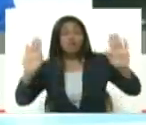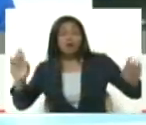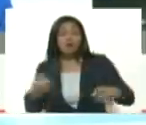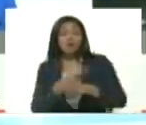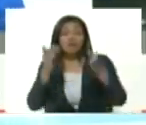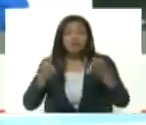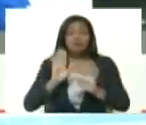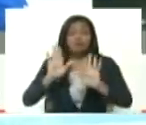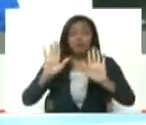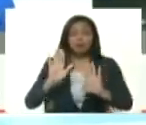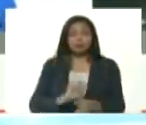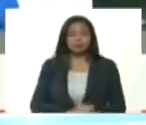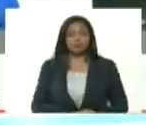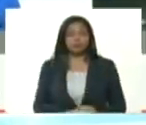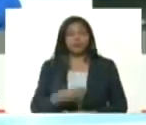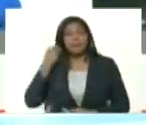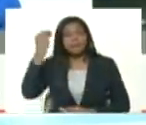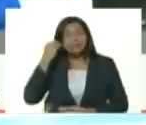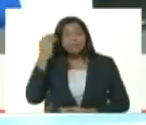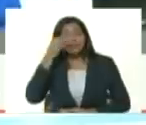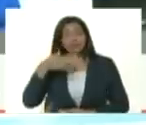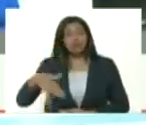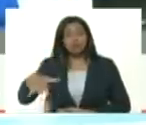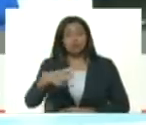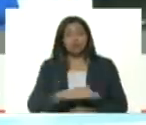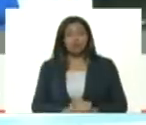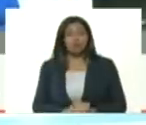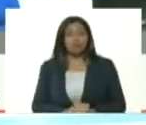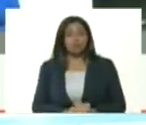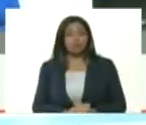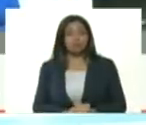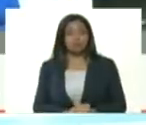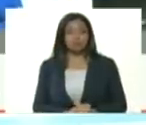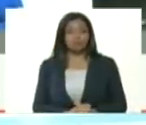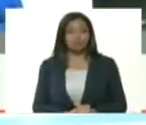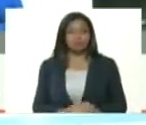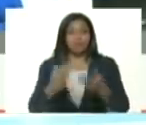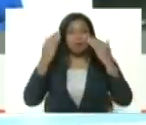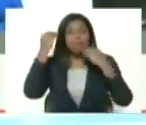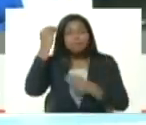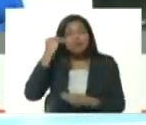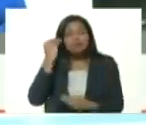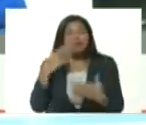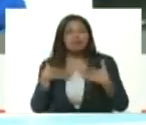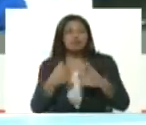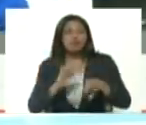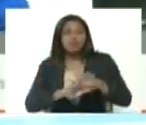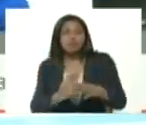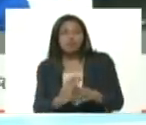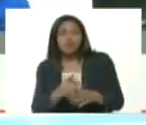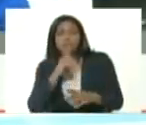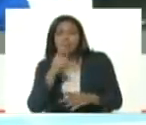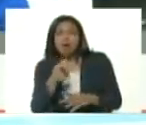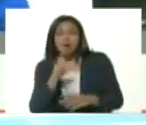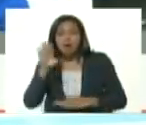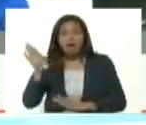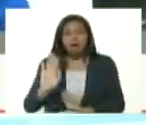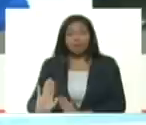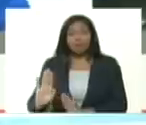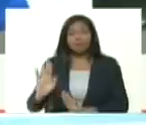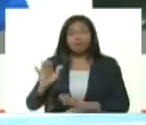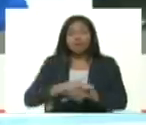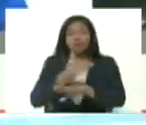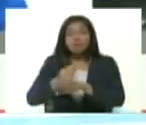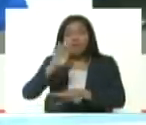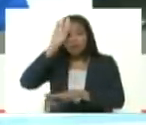gobernantes. Piensen en los pueblos, piensen en la salud. Porque lo malo que le suceda a Alemania, le